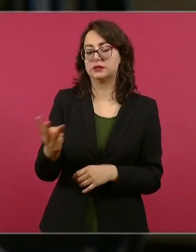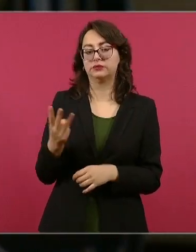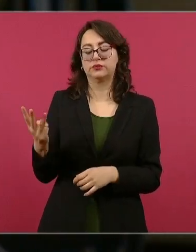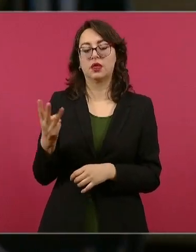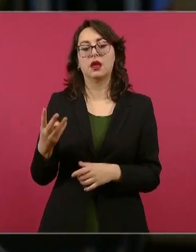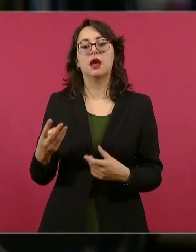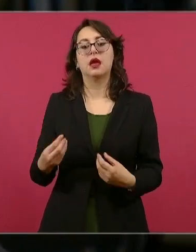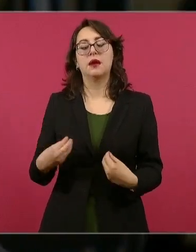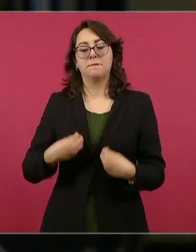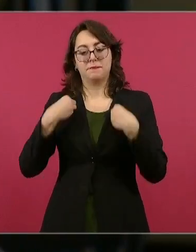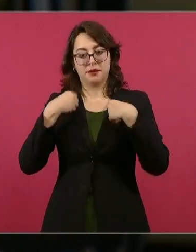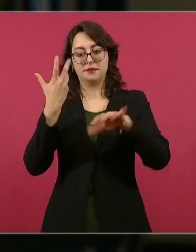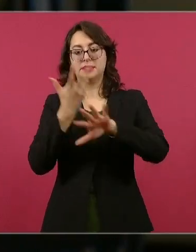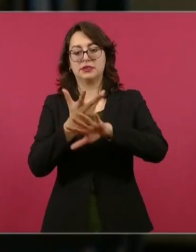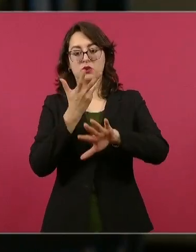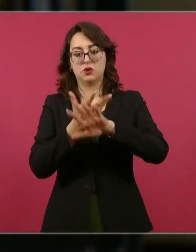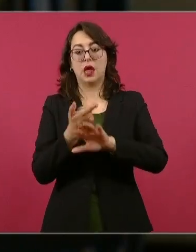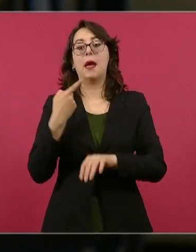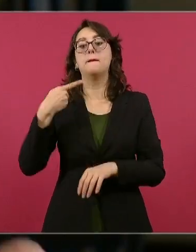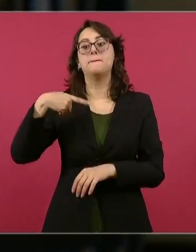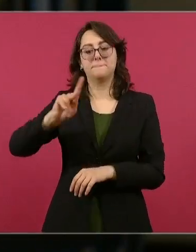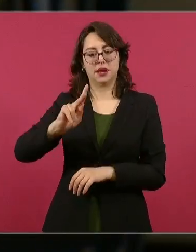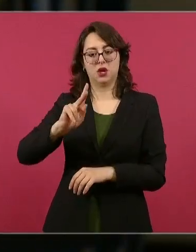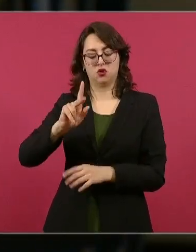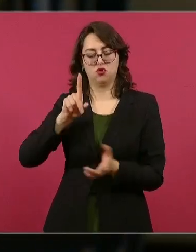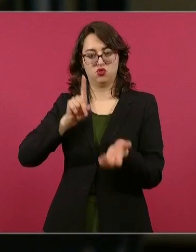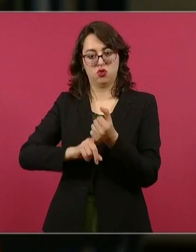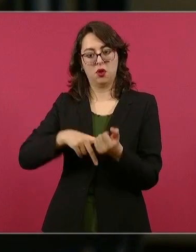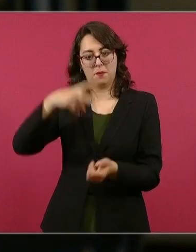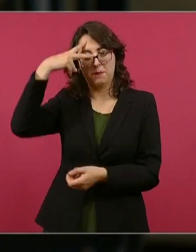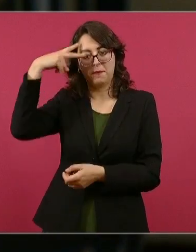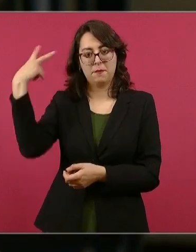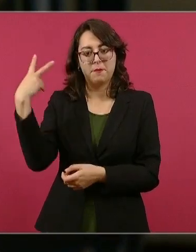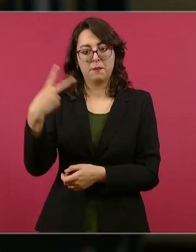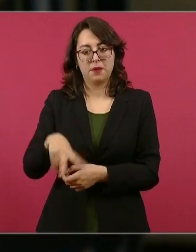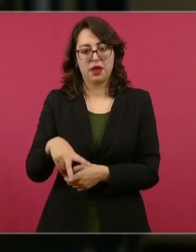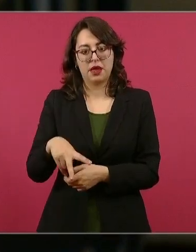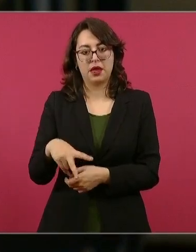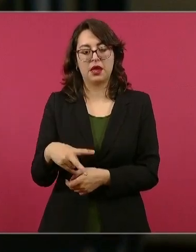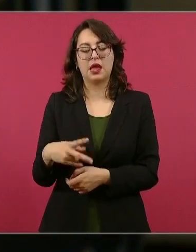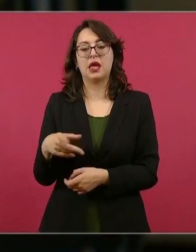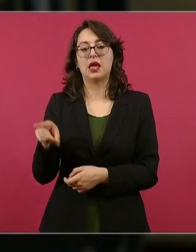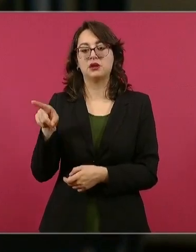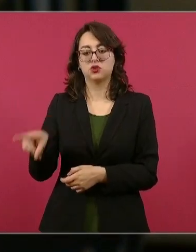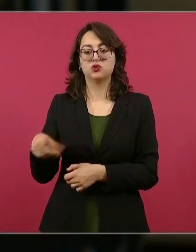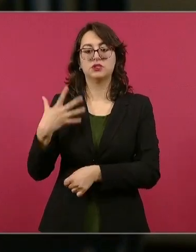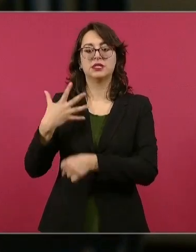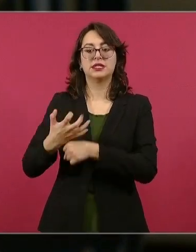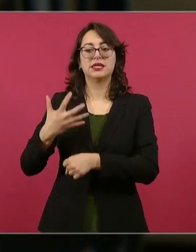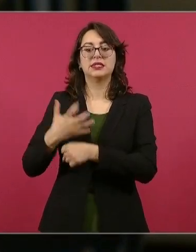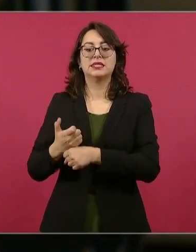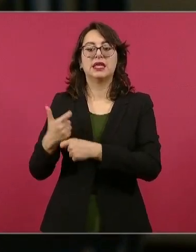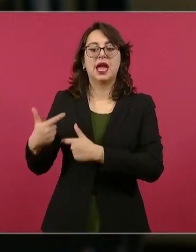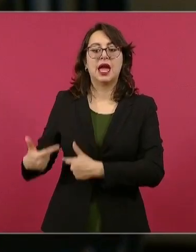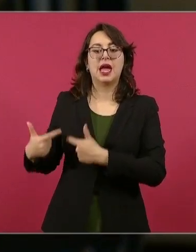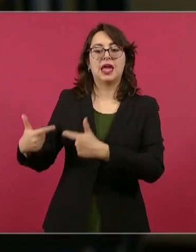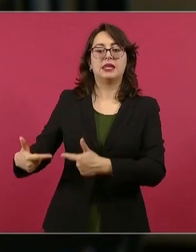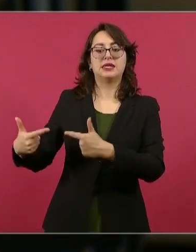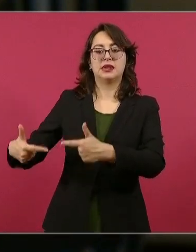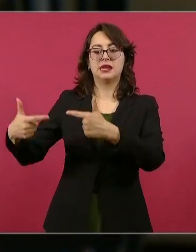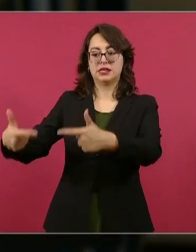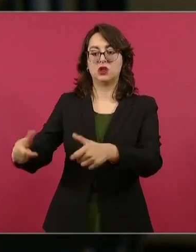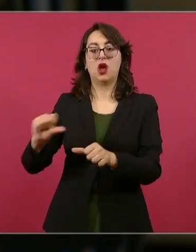viven en Estados Unidos, pero representan una familia de… ellos son la quinta generación de una familia de